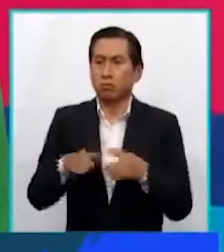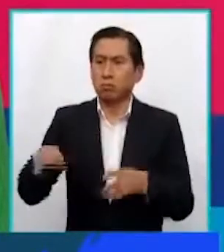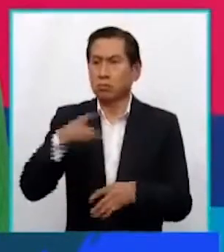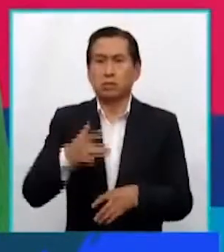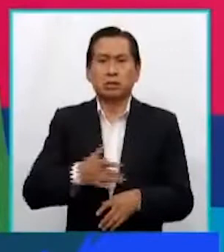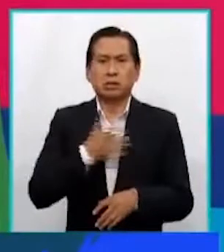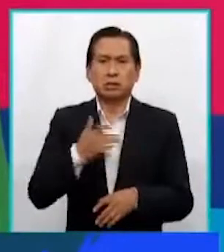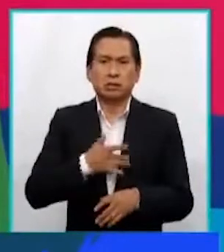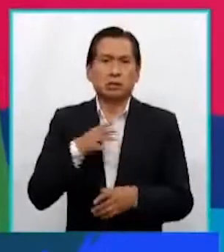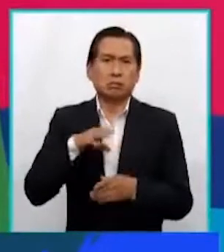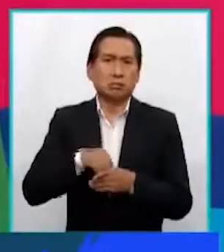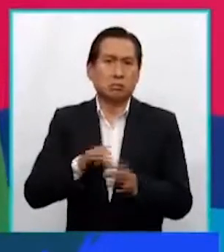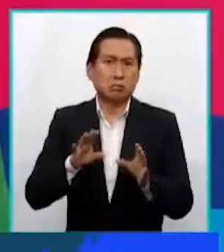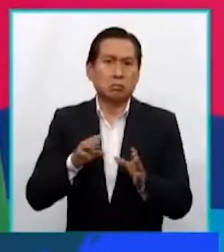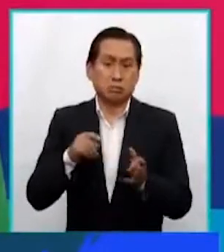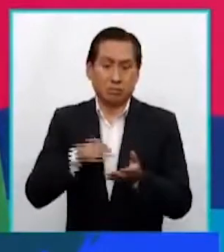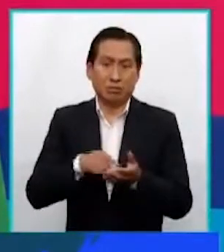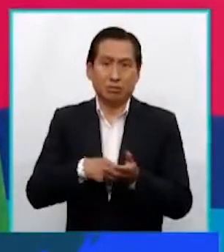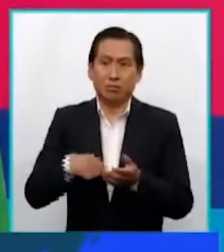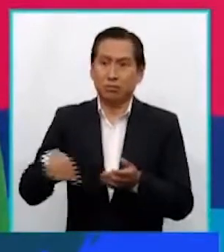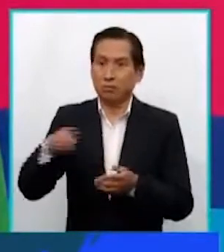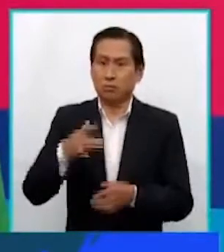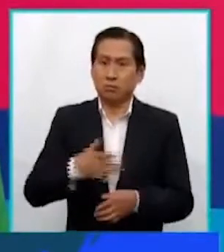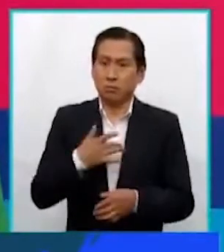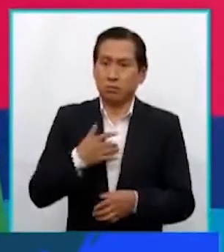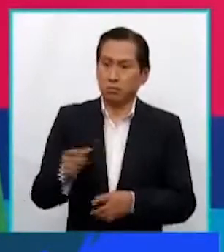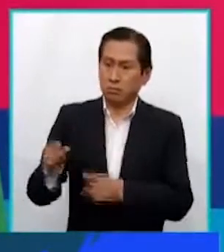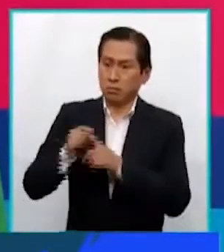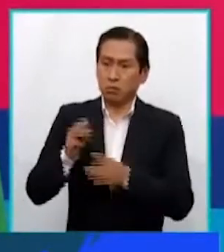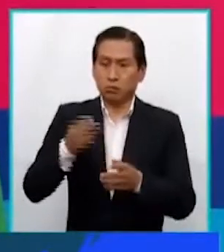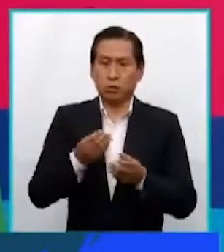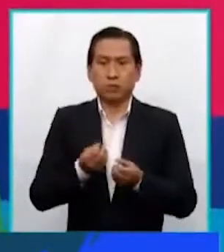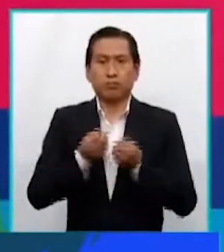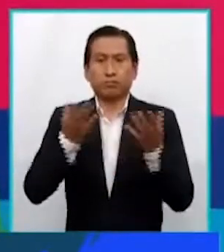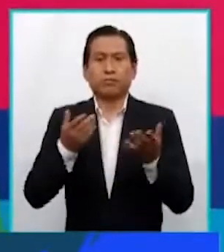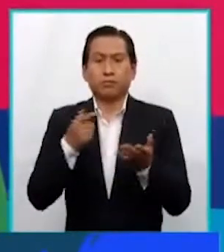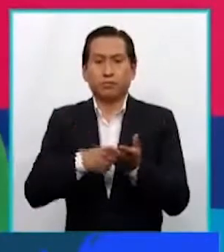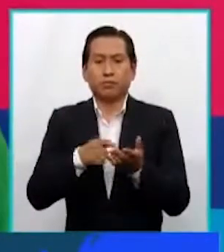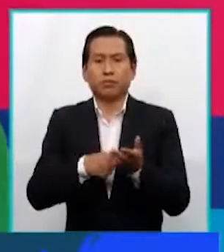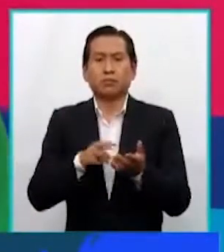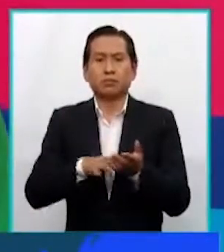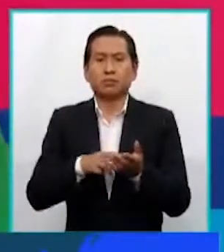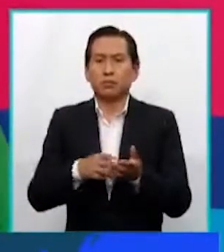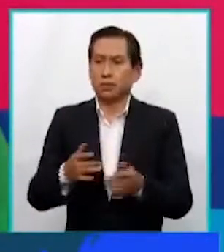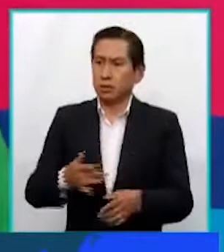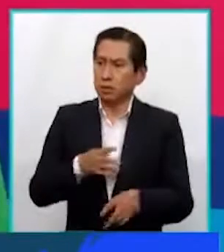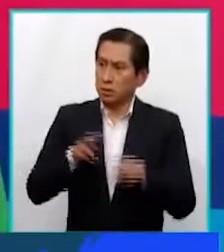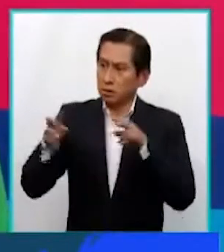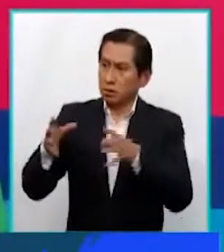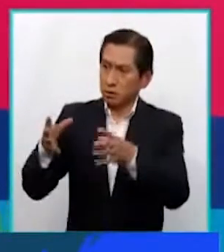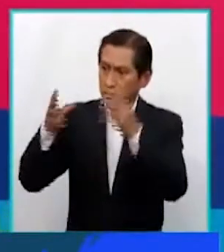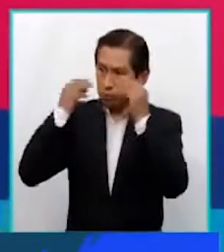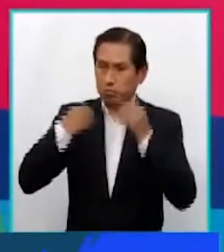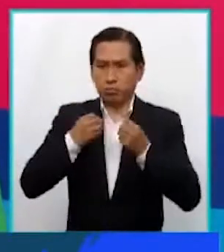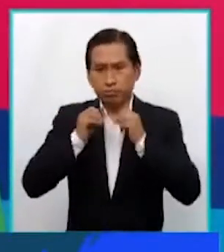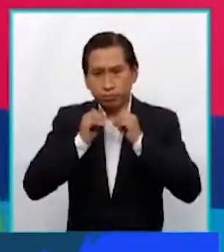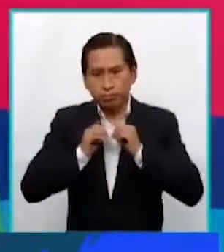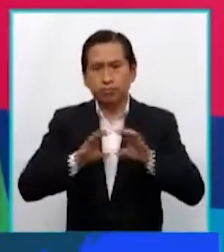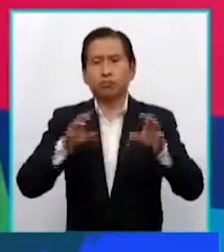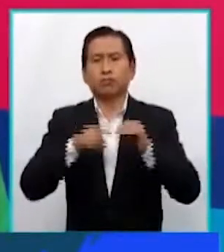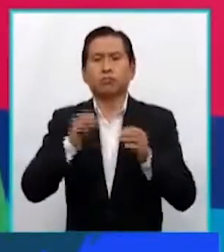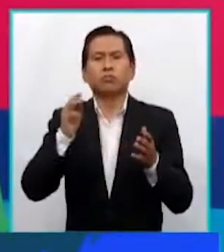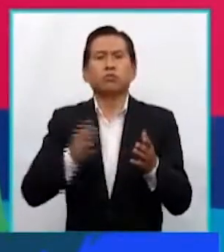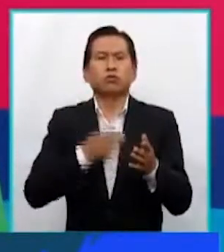uno, eso uno tiende a utilizar la música muchas veces como una herramienta de canalizar y de transmutar las energías